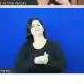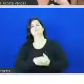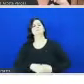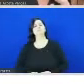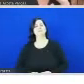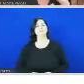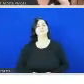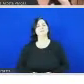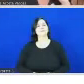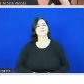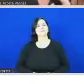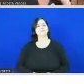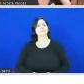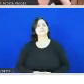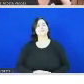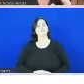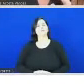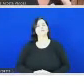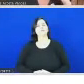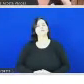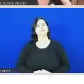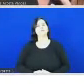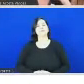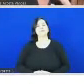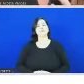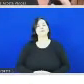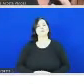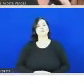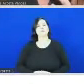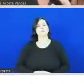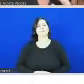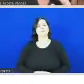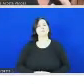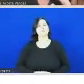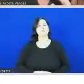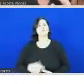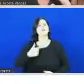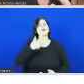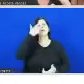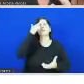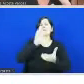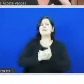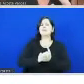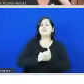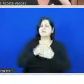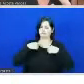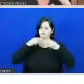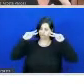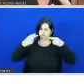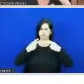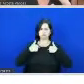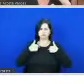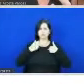de resiliencia es lo que nos tiene a donde estamos. Y esperamos que este tipo de eventos